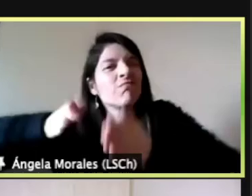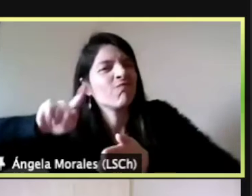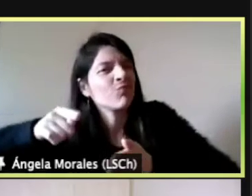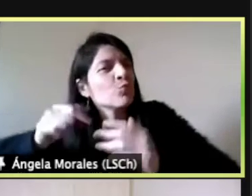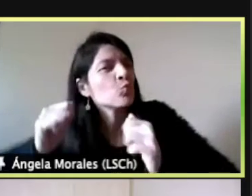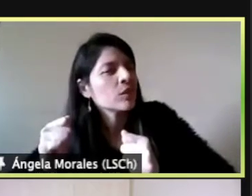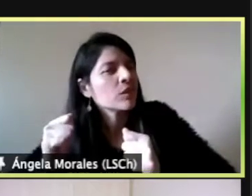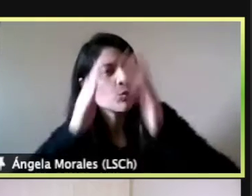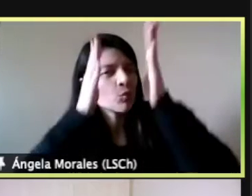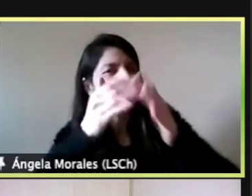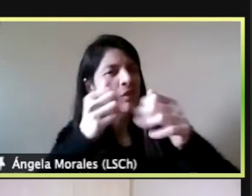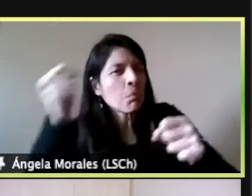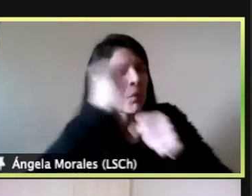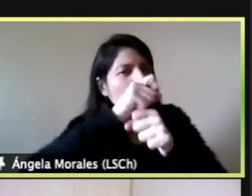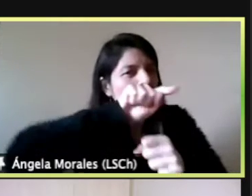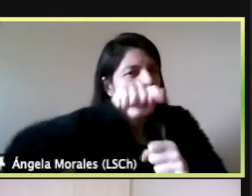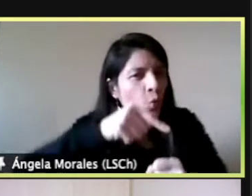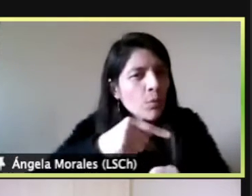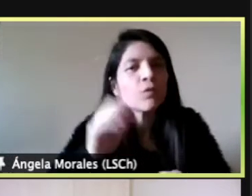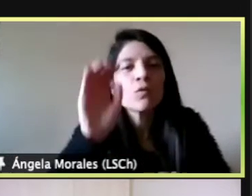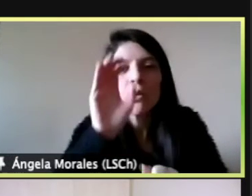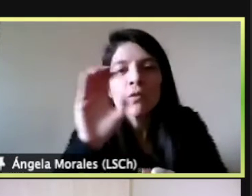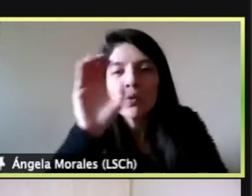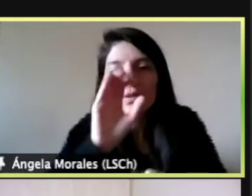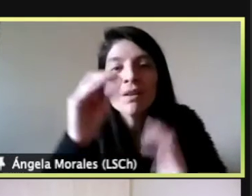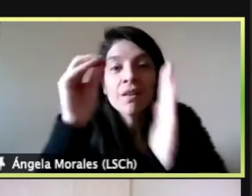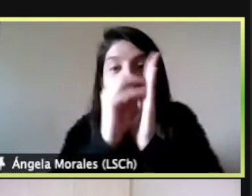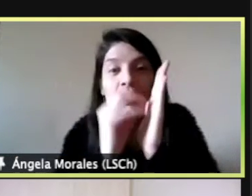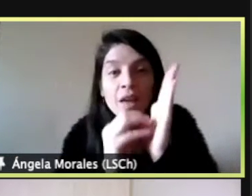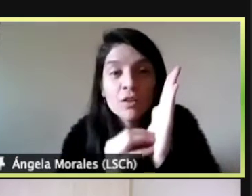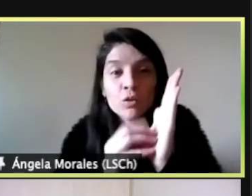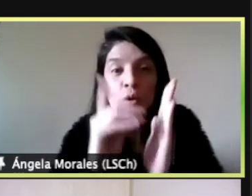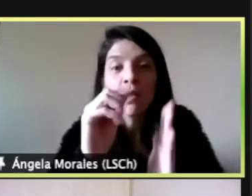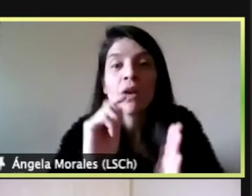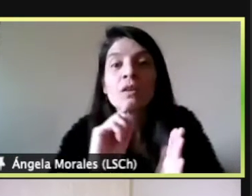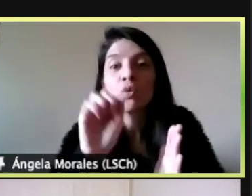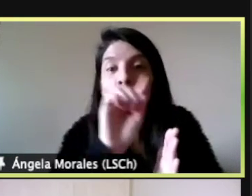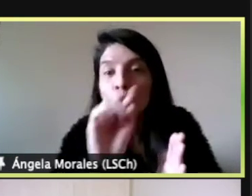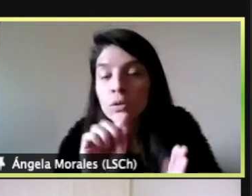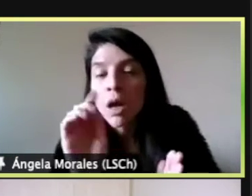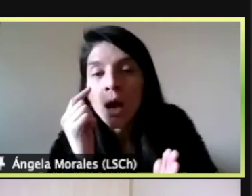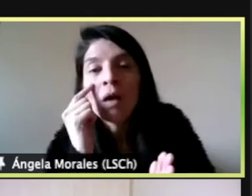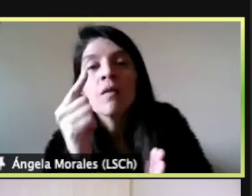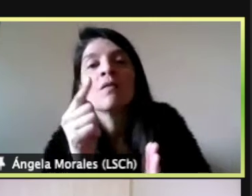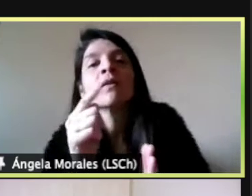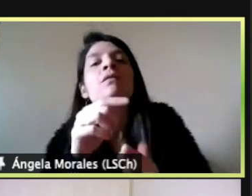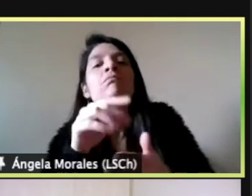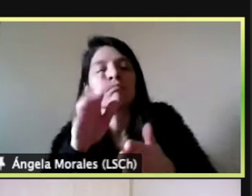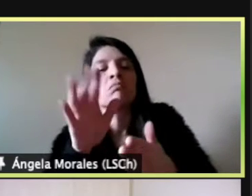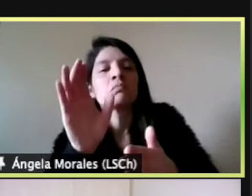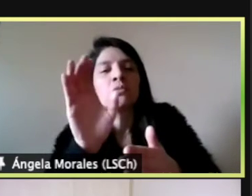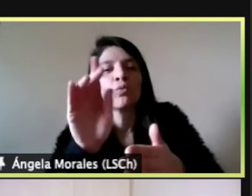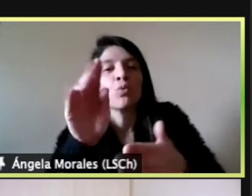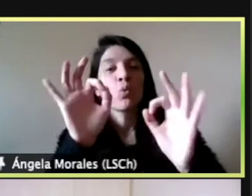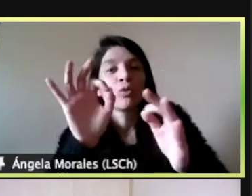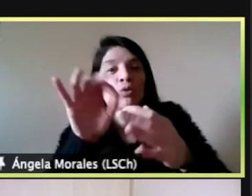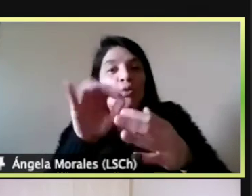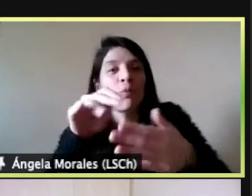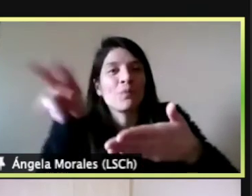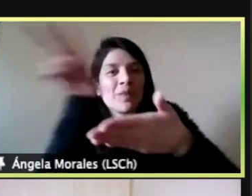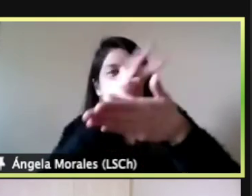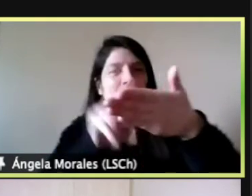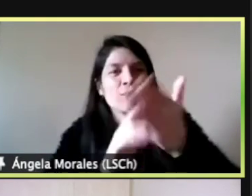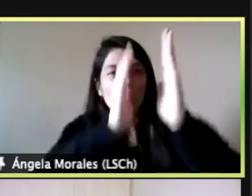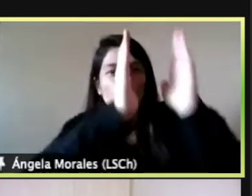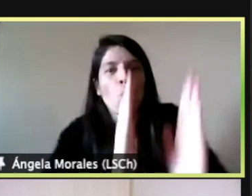datos tengo la opción que se llama texto en columnas. La voy a abrir y me va a aparecer